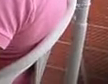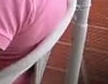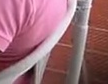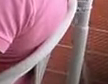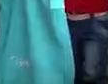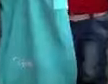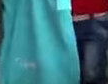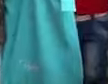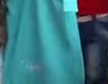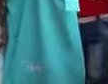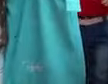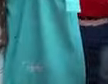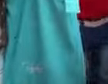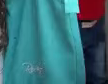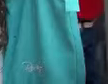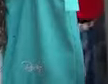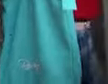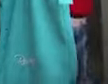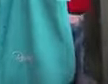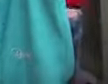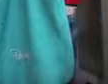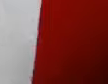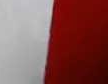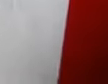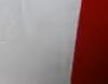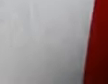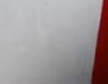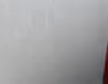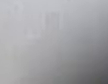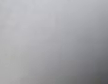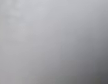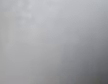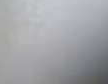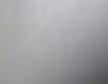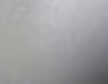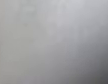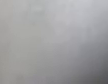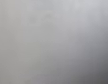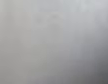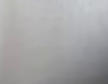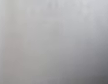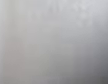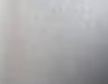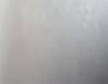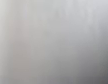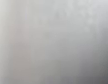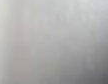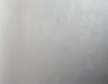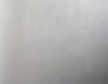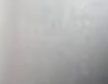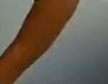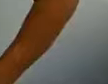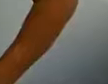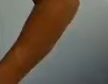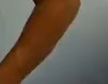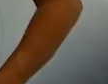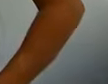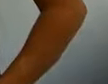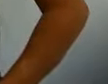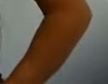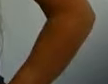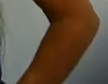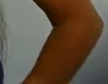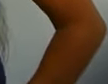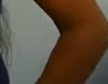y educación para la salud, en las rías de protección y mantenimiento de la salud y ría materno perinatal. En el resto de